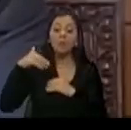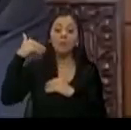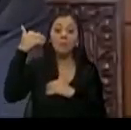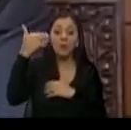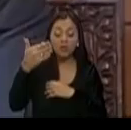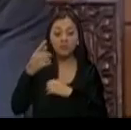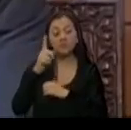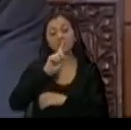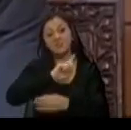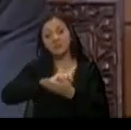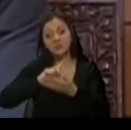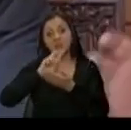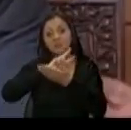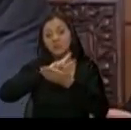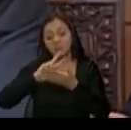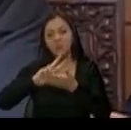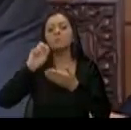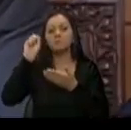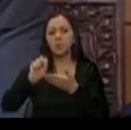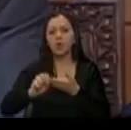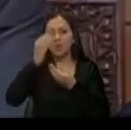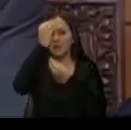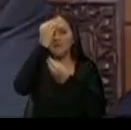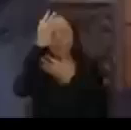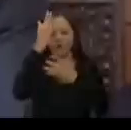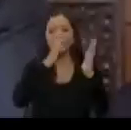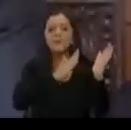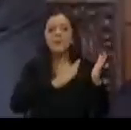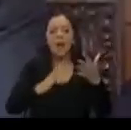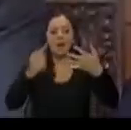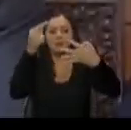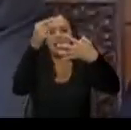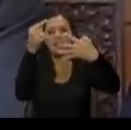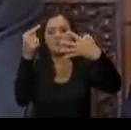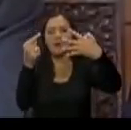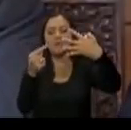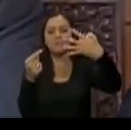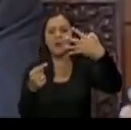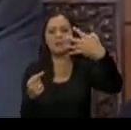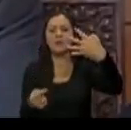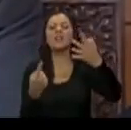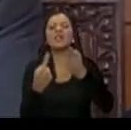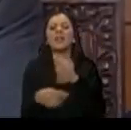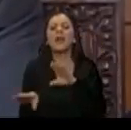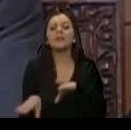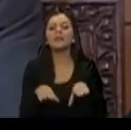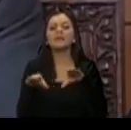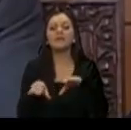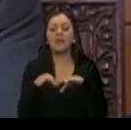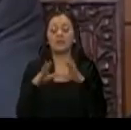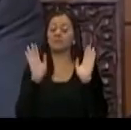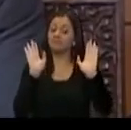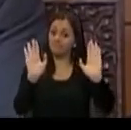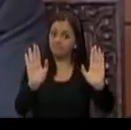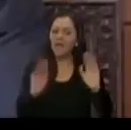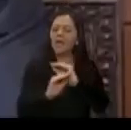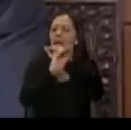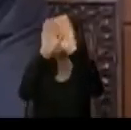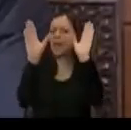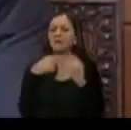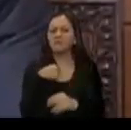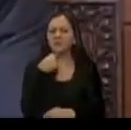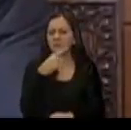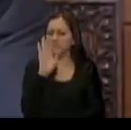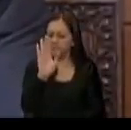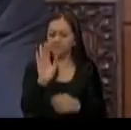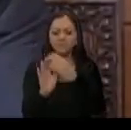podremos informar sobre las principales actividades que están consideradas. Lo que sí les podemos asegurar es